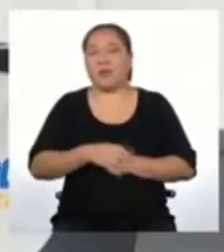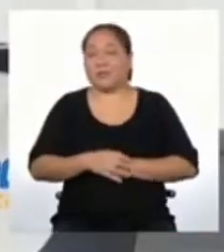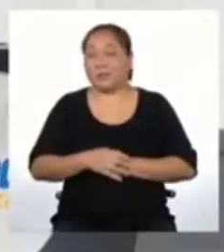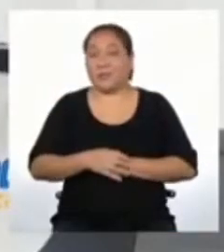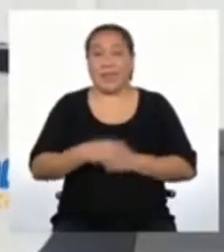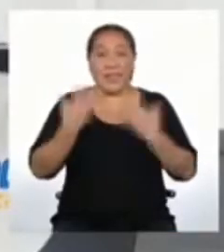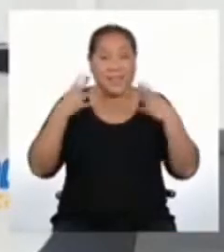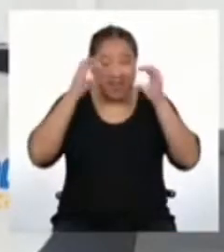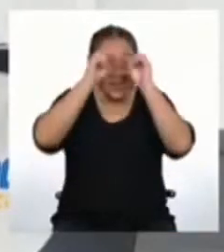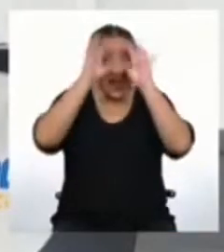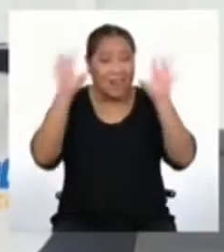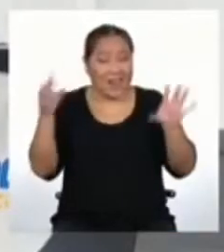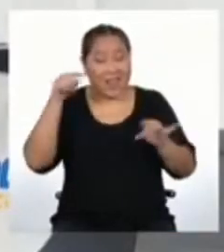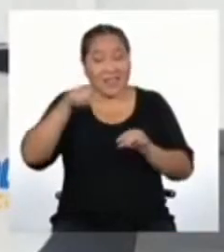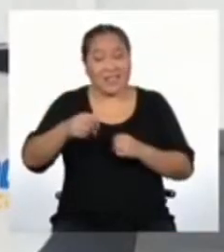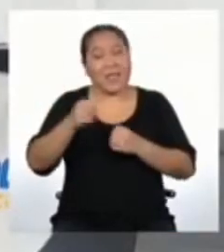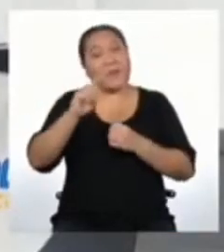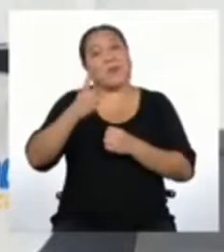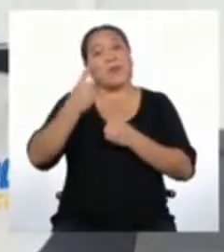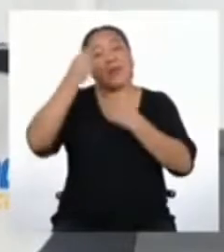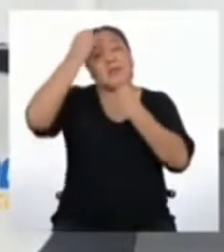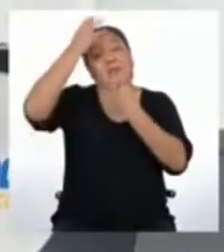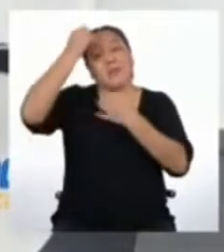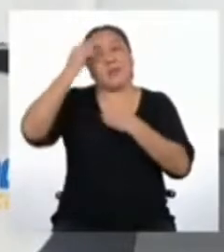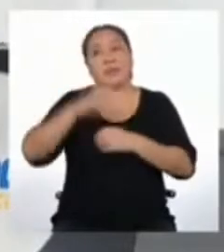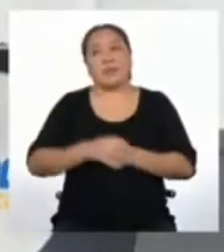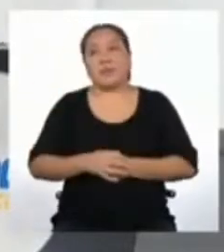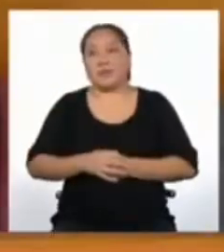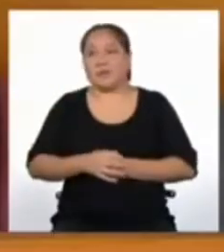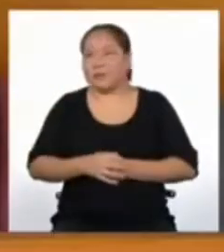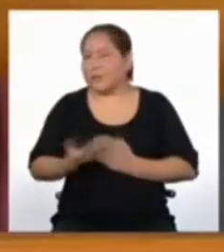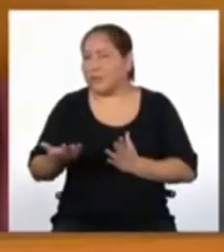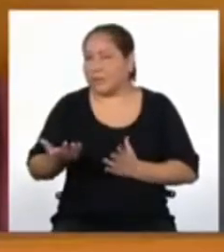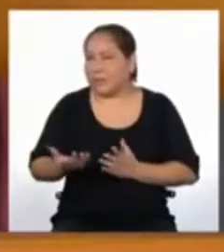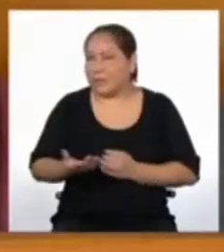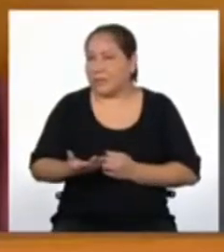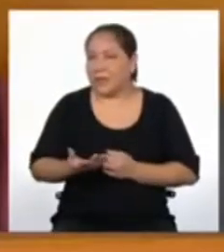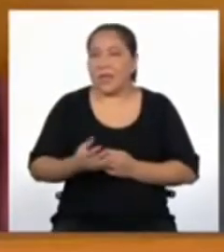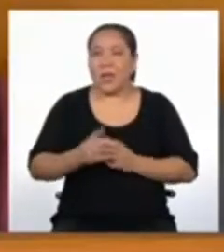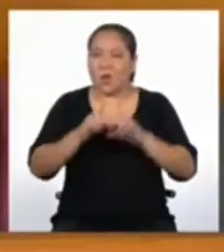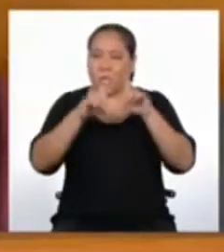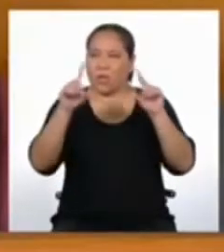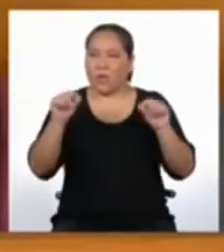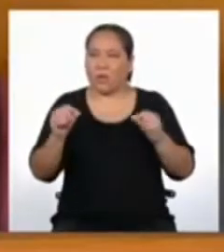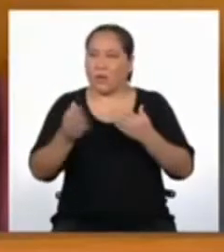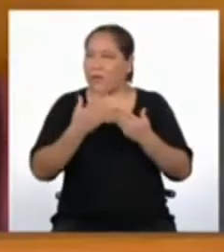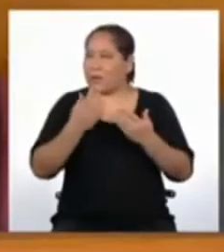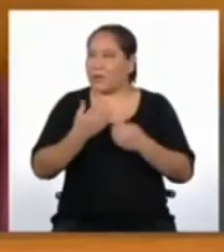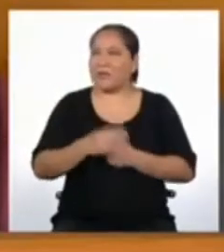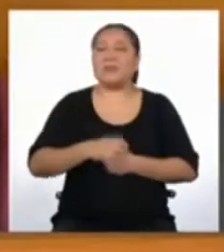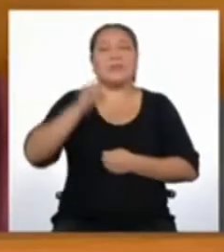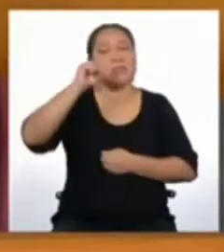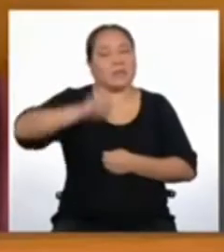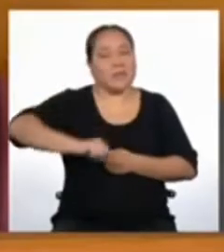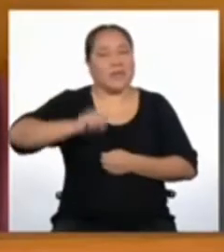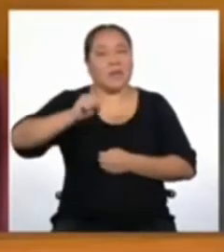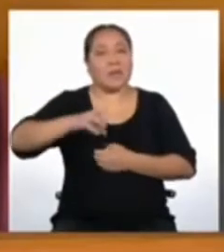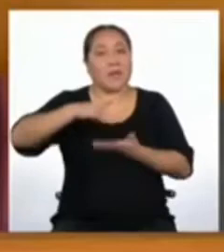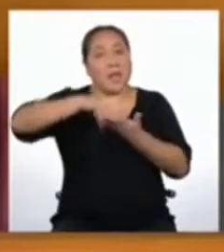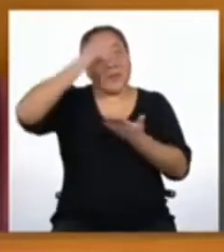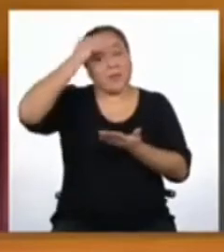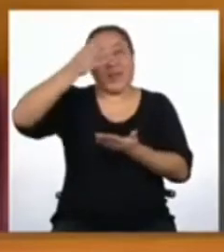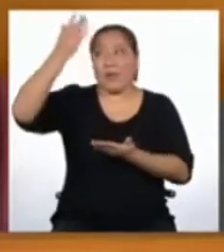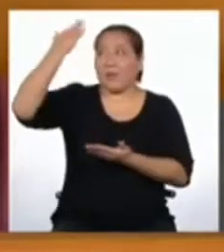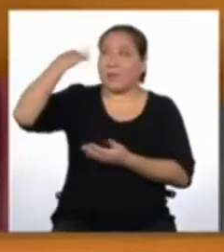ya tenemos claro estos primeros datos, ¿no hay una tabla que llenar? Efectivamente, como hemos aprendido en las